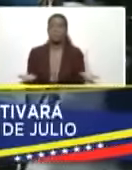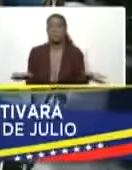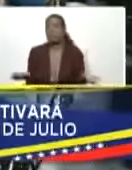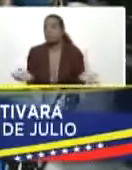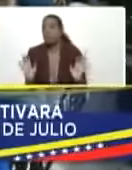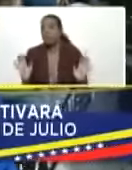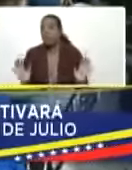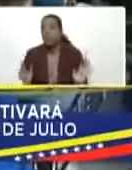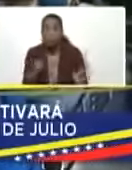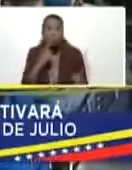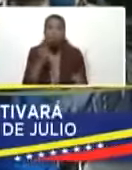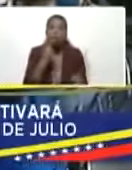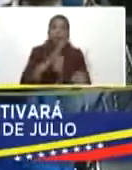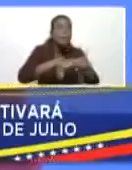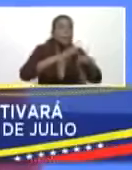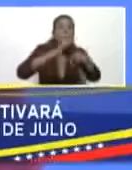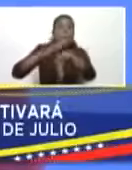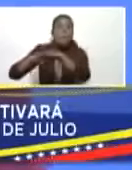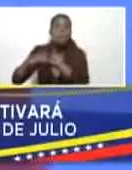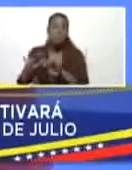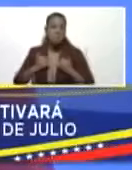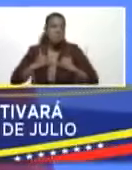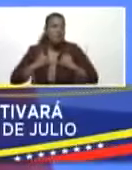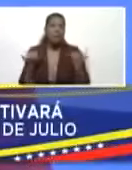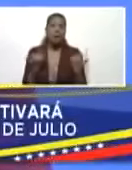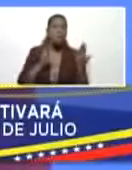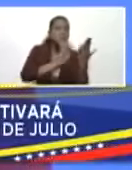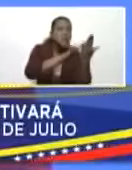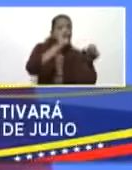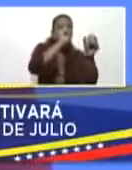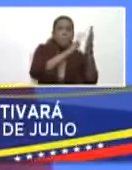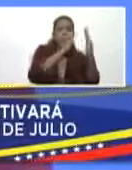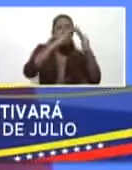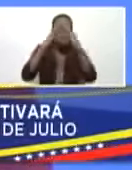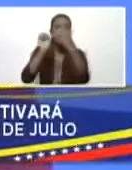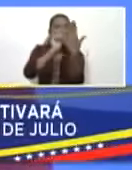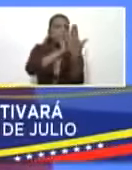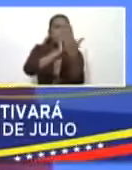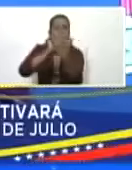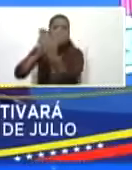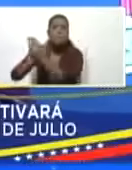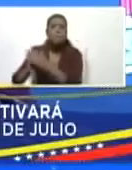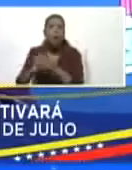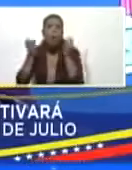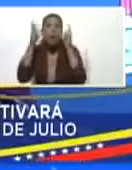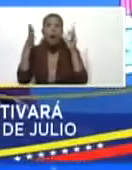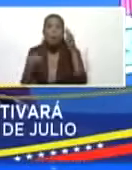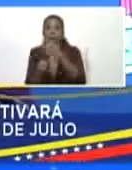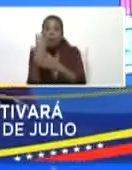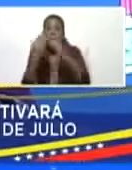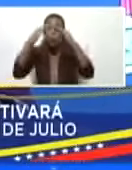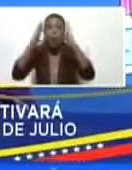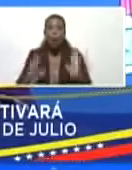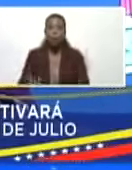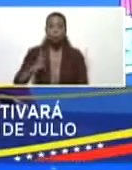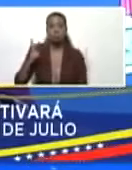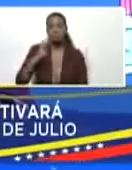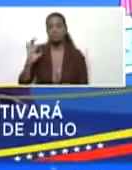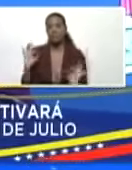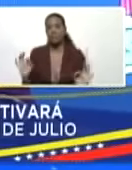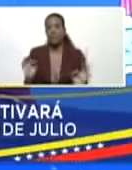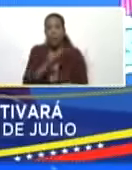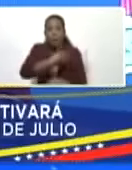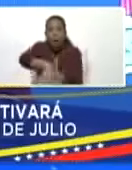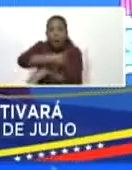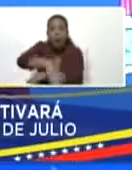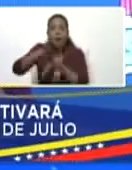22 llamadas nada más. Radio Bemba. El resto. Pim, pim, pim. Despiértate. Nos vamos para Miraflores. Despiértate. Nos vamos para la